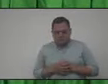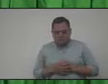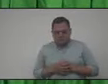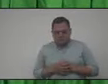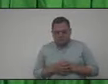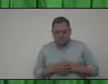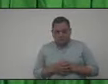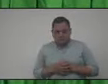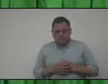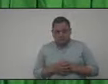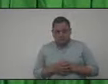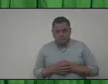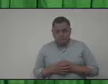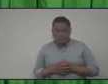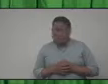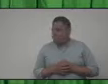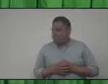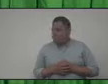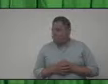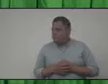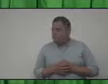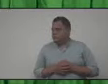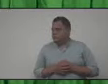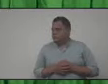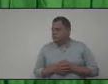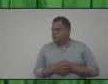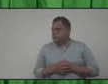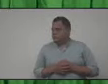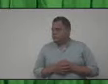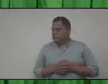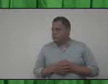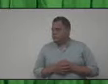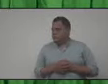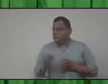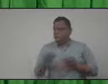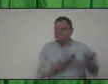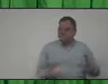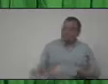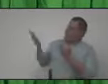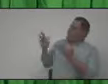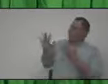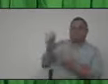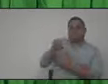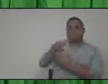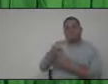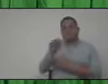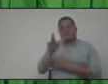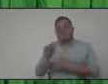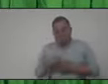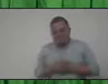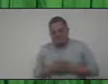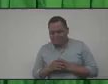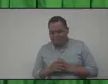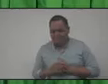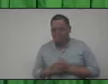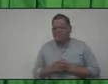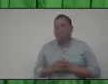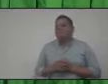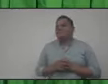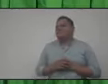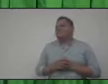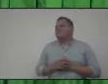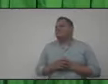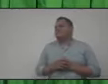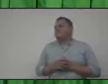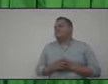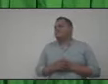A ver. Señoras y señores, con ustedes, Sara Villalba. Muchas gracias. A ver,